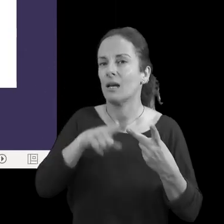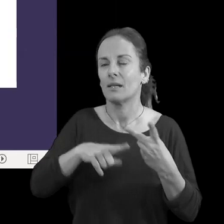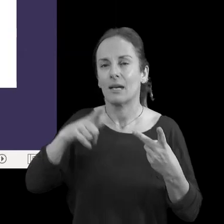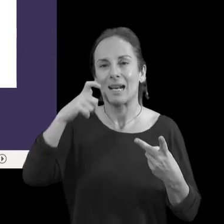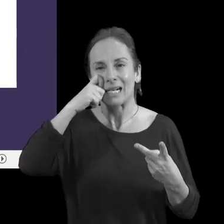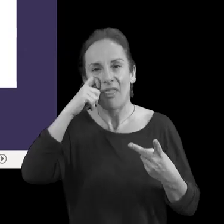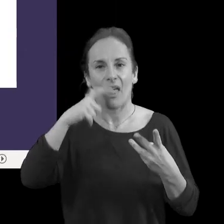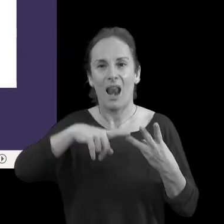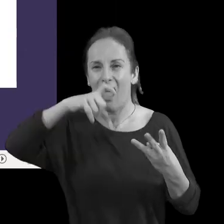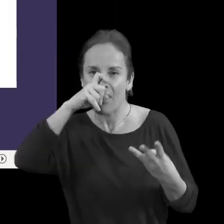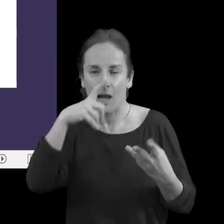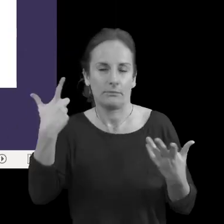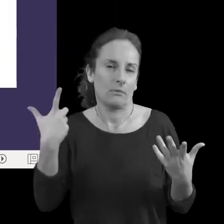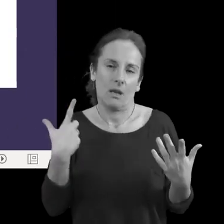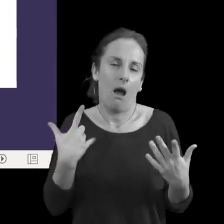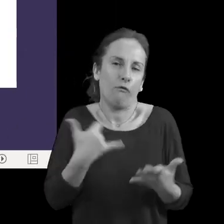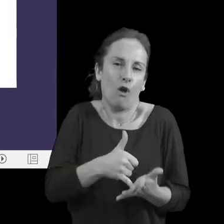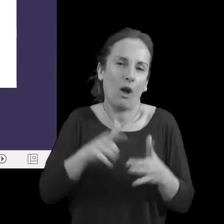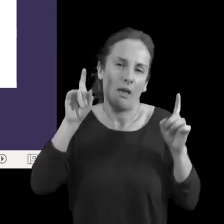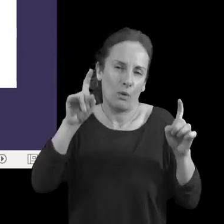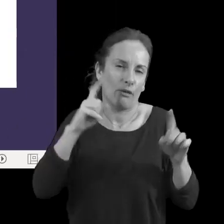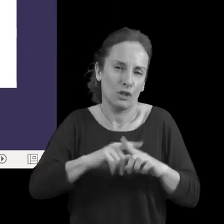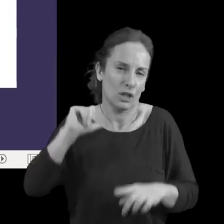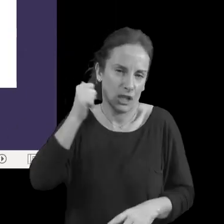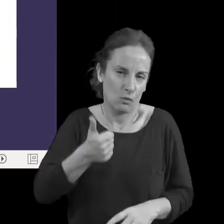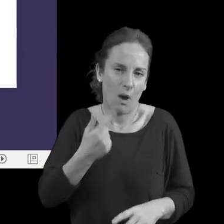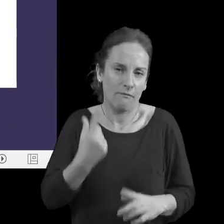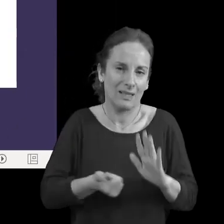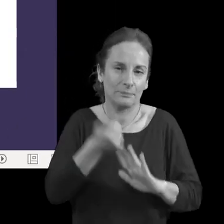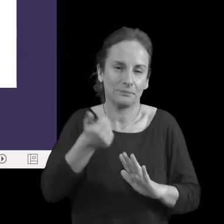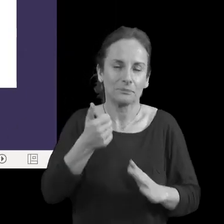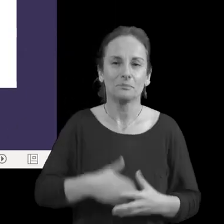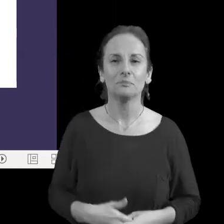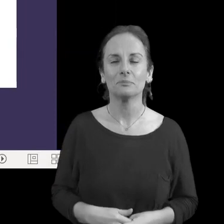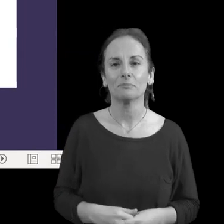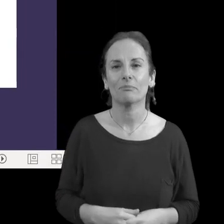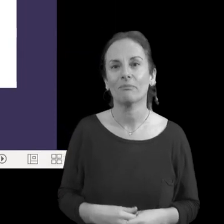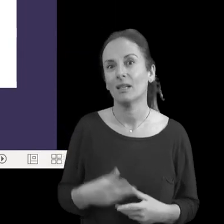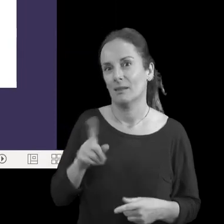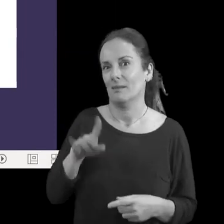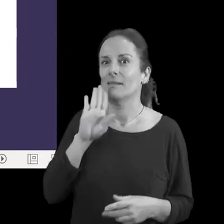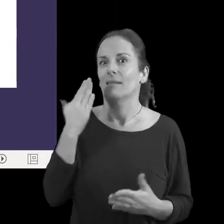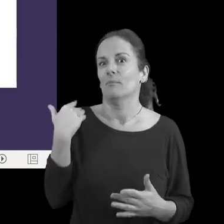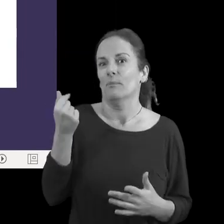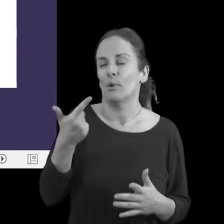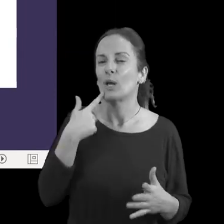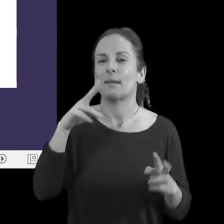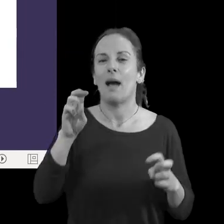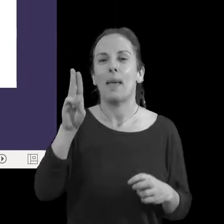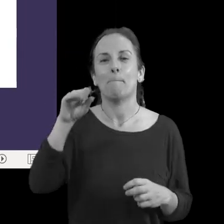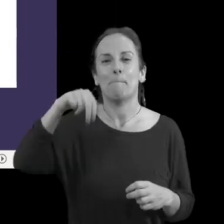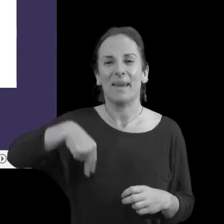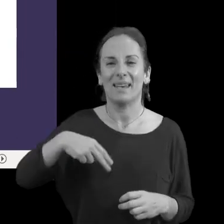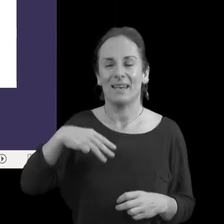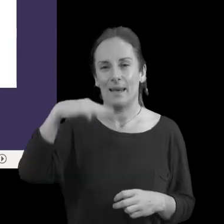andábamos en ello, ¿no? Tenemos ahora mismo en este contexto toda esta reacción conservadora, todo esto del pin parental, etcétera, que nos ha venido a